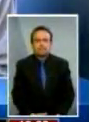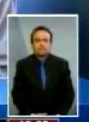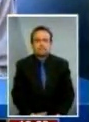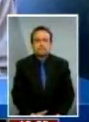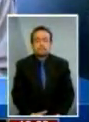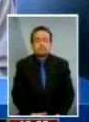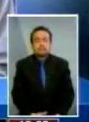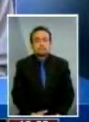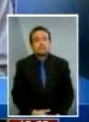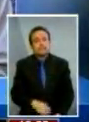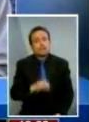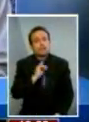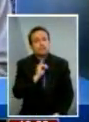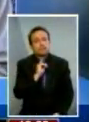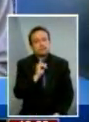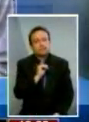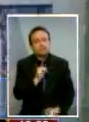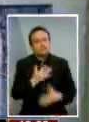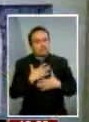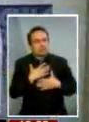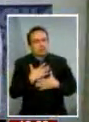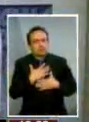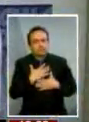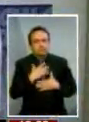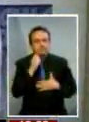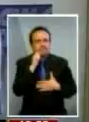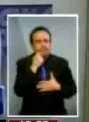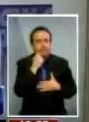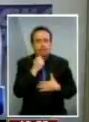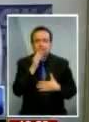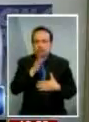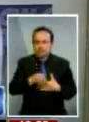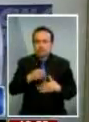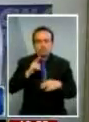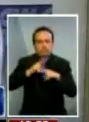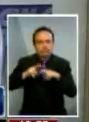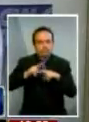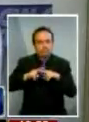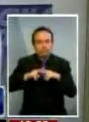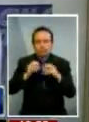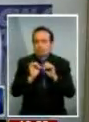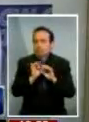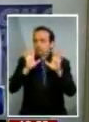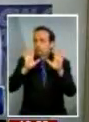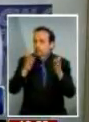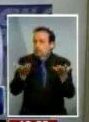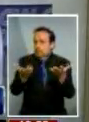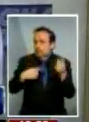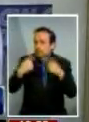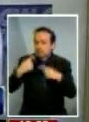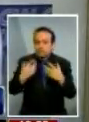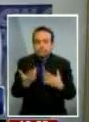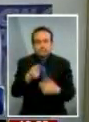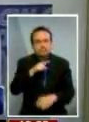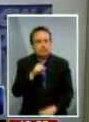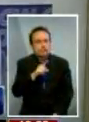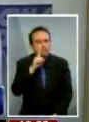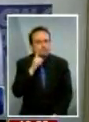Sí, el temor significa que tenemos que estar preparados para cualquier cosa. No significa tener